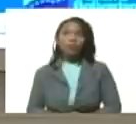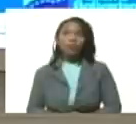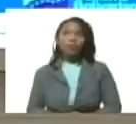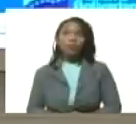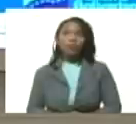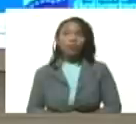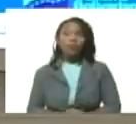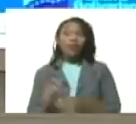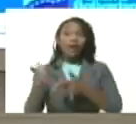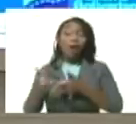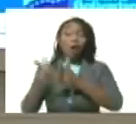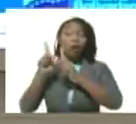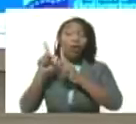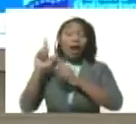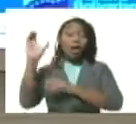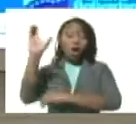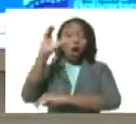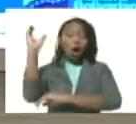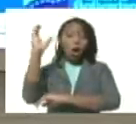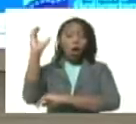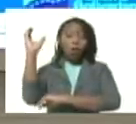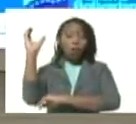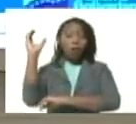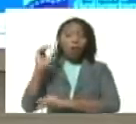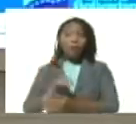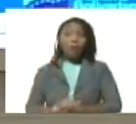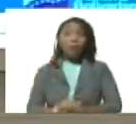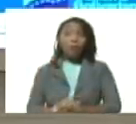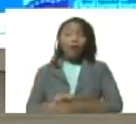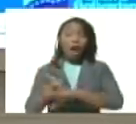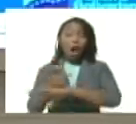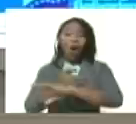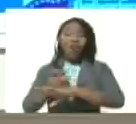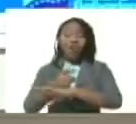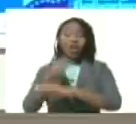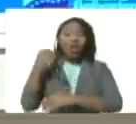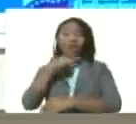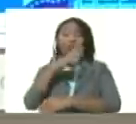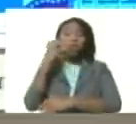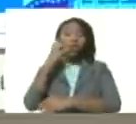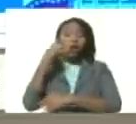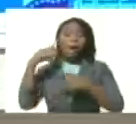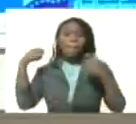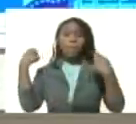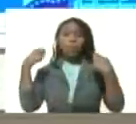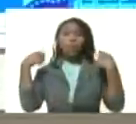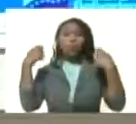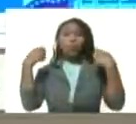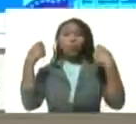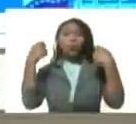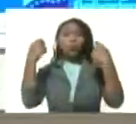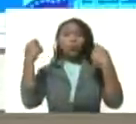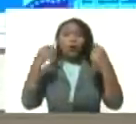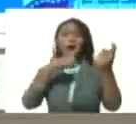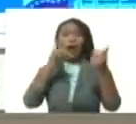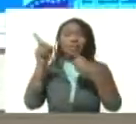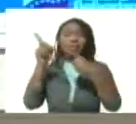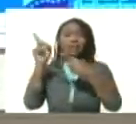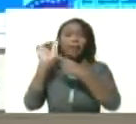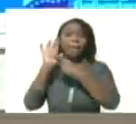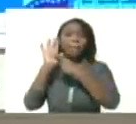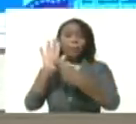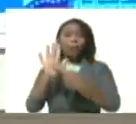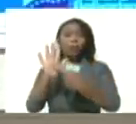Desde las autoridades colombianas, el gobierno de Iván Duque se ha promovido esta